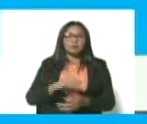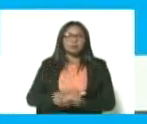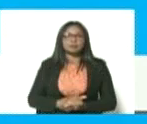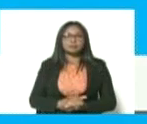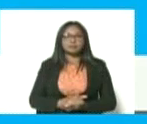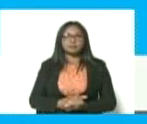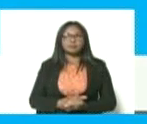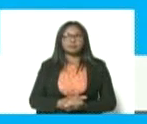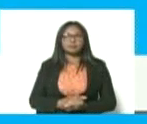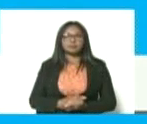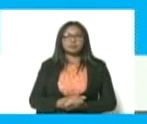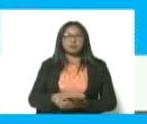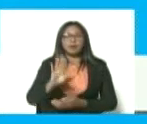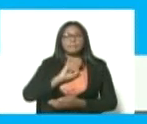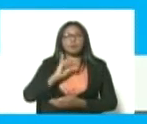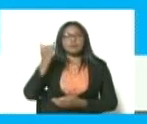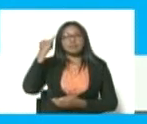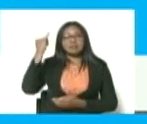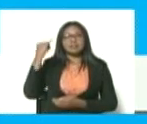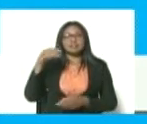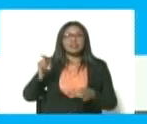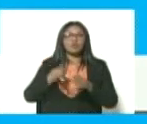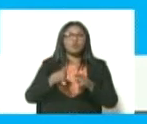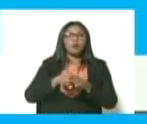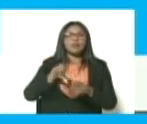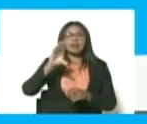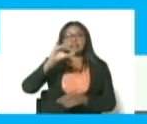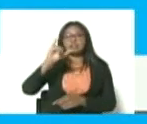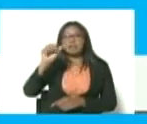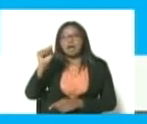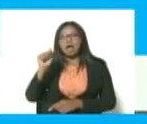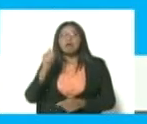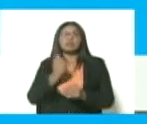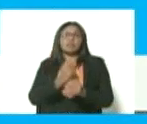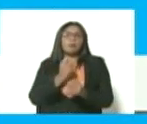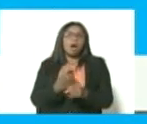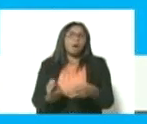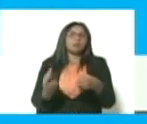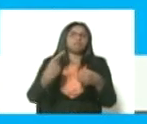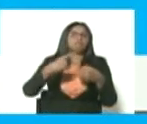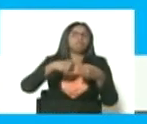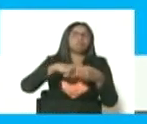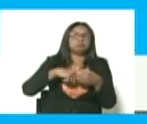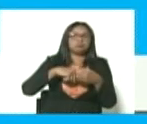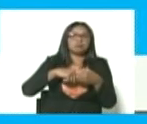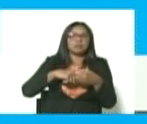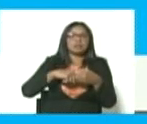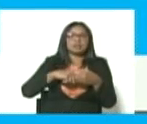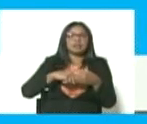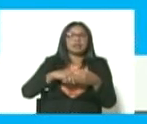agencia de inteligencia, la CIA. Trabajaban para la CIA, infiltrados en Citgo.